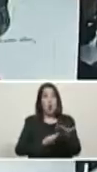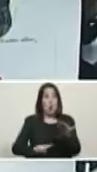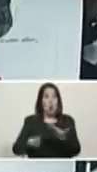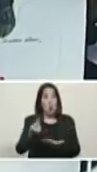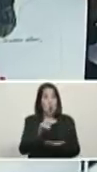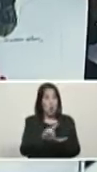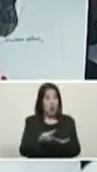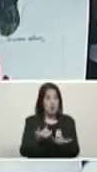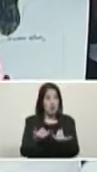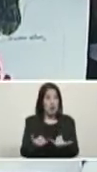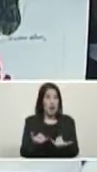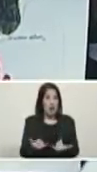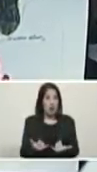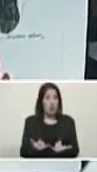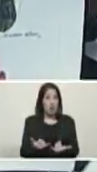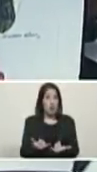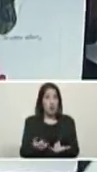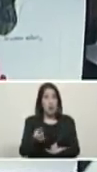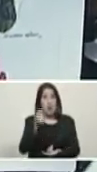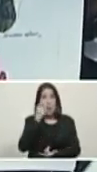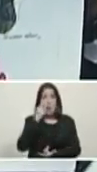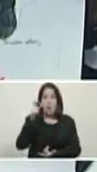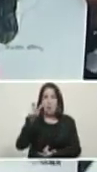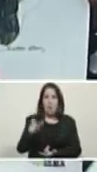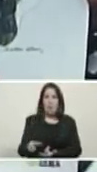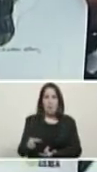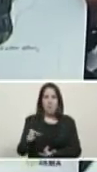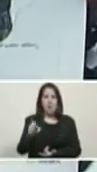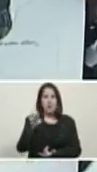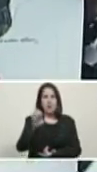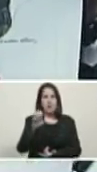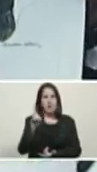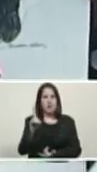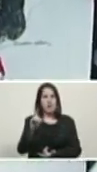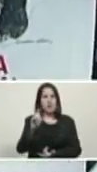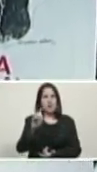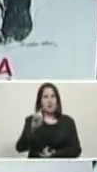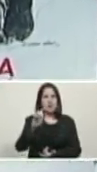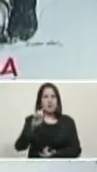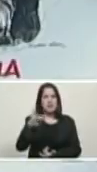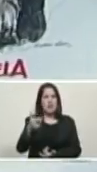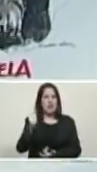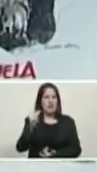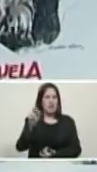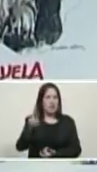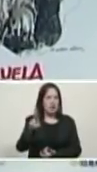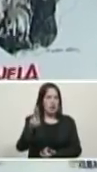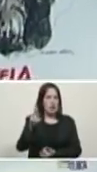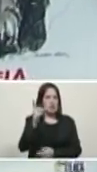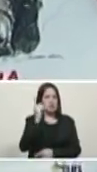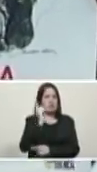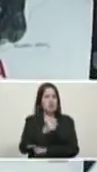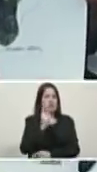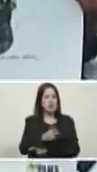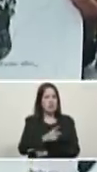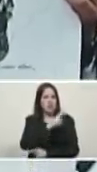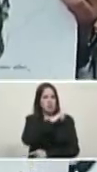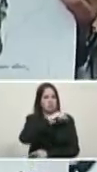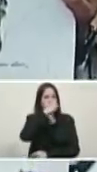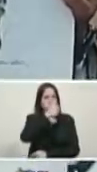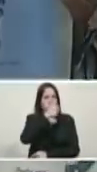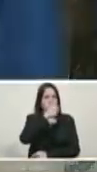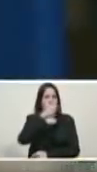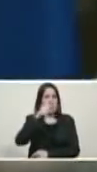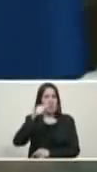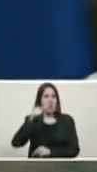reproduciendo en este momento el maestro édgar álvarez estrada el director director del museo de arte contemporáneo armando